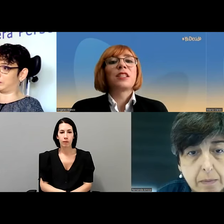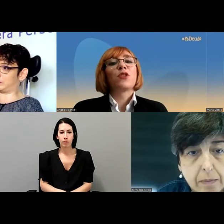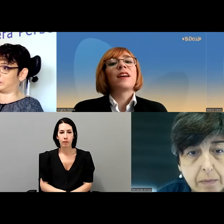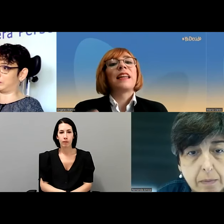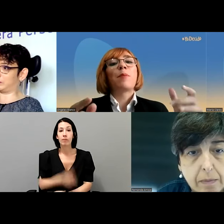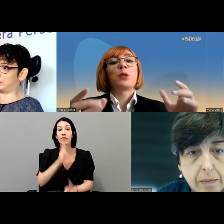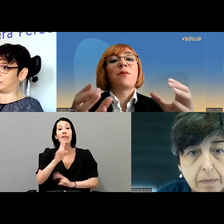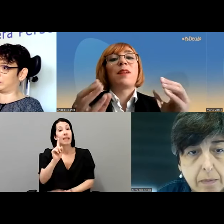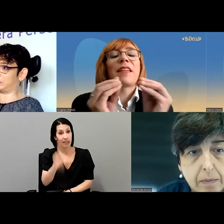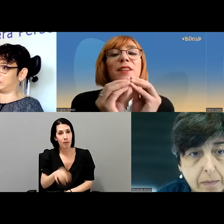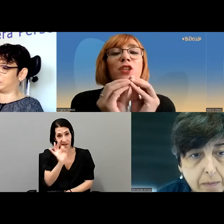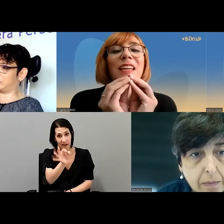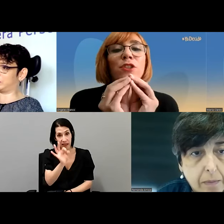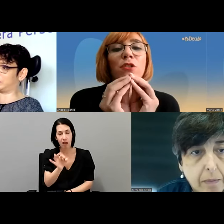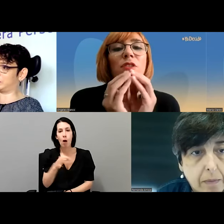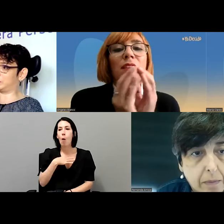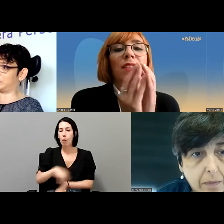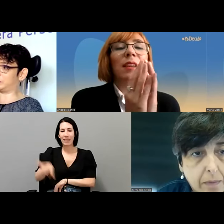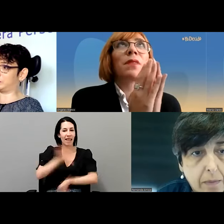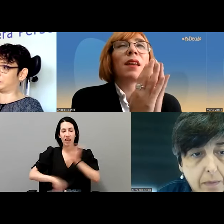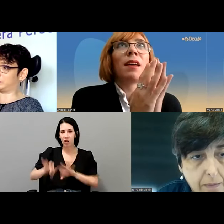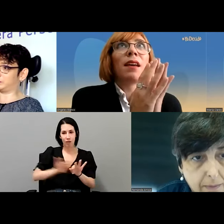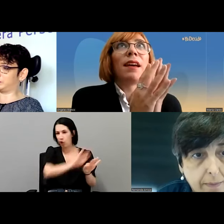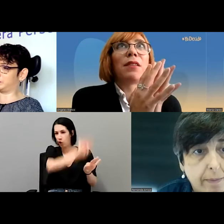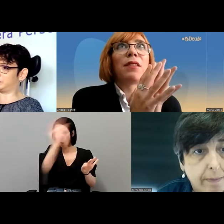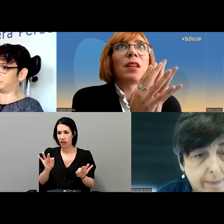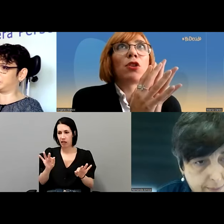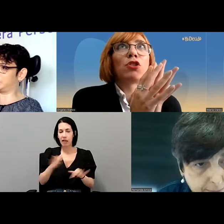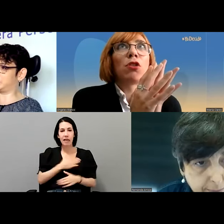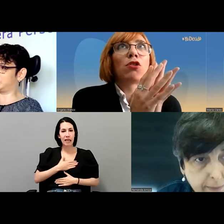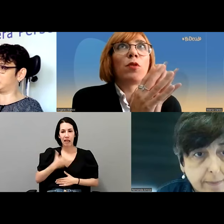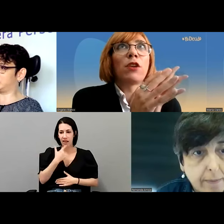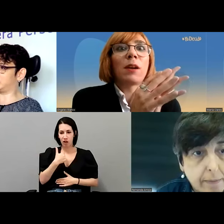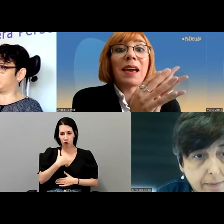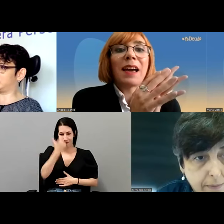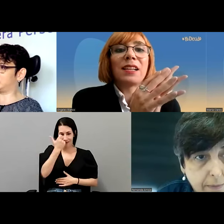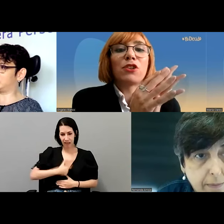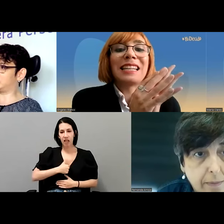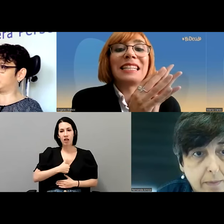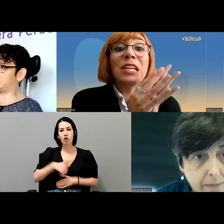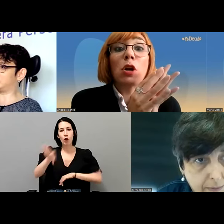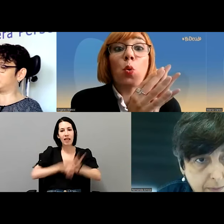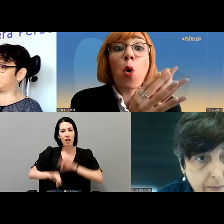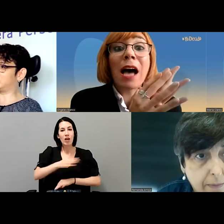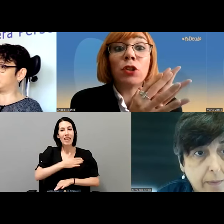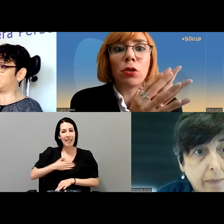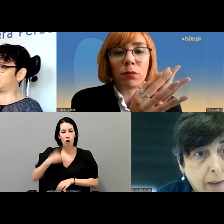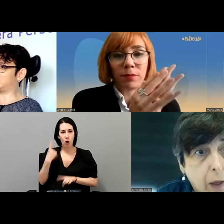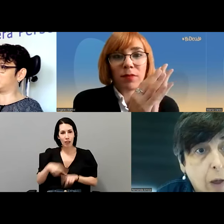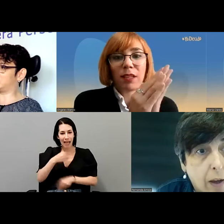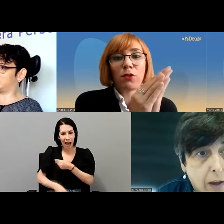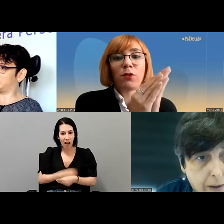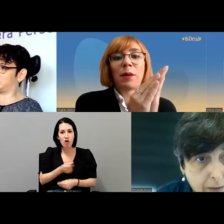También es eso, ¿eh? La posibilidad decisoria en todo, es decir, el decidir no solo cómo quiero que me hagan las cosas, sino el